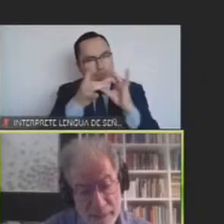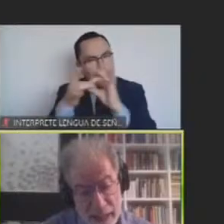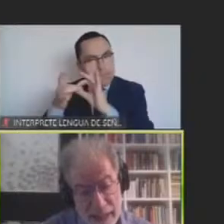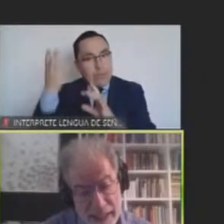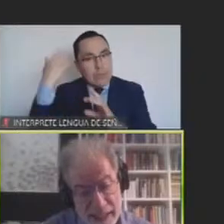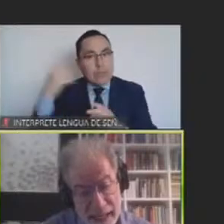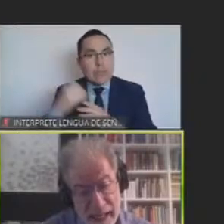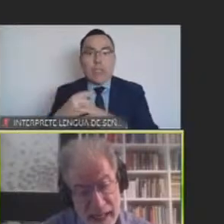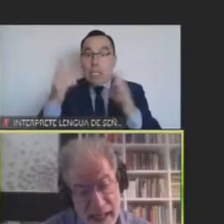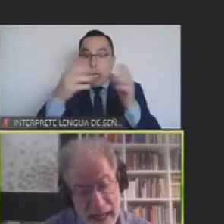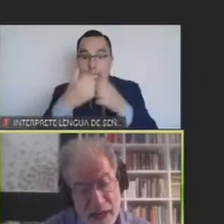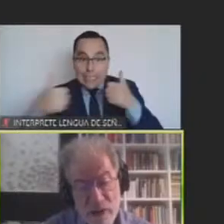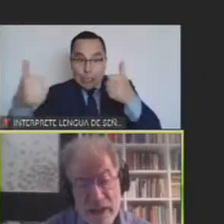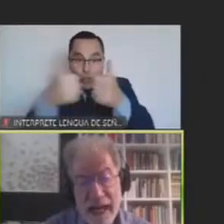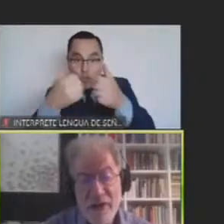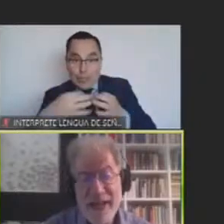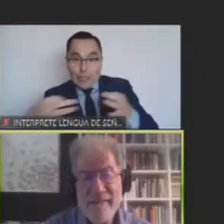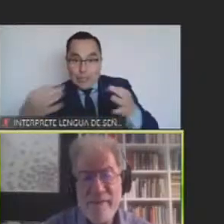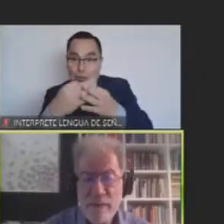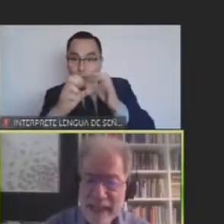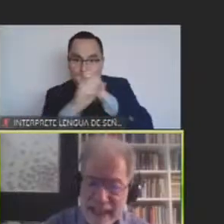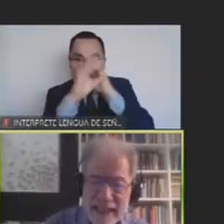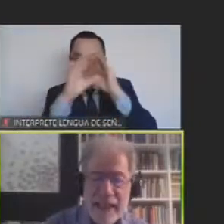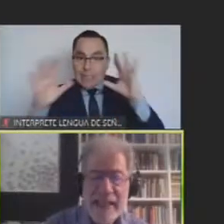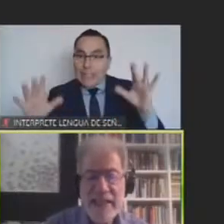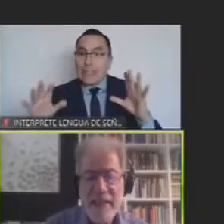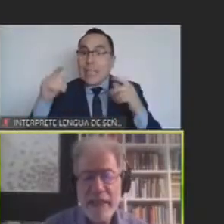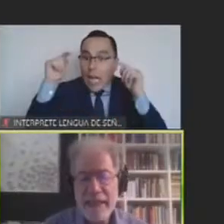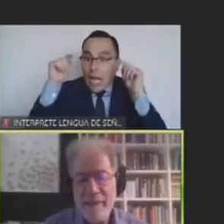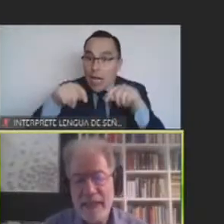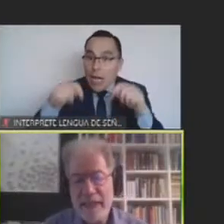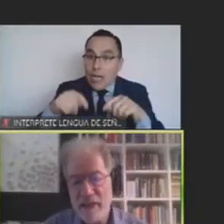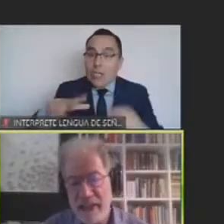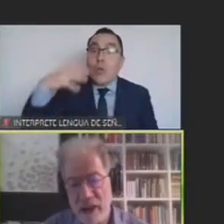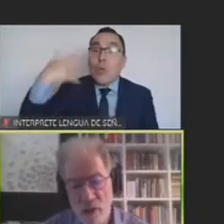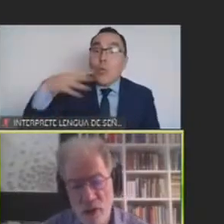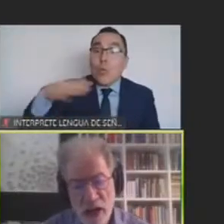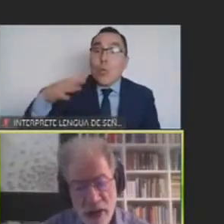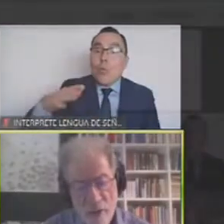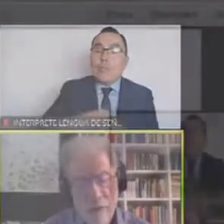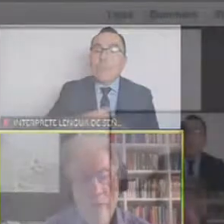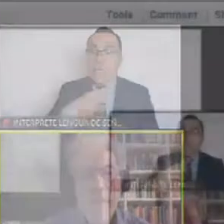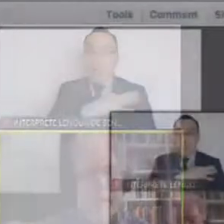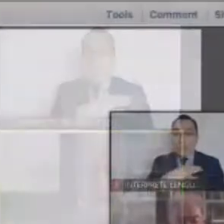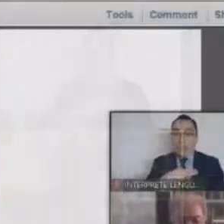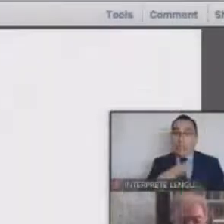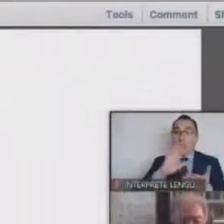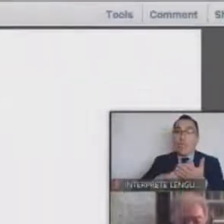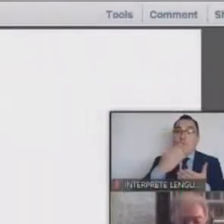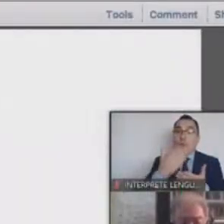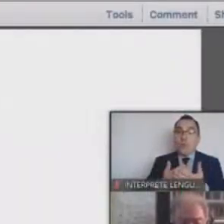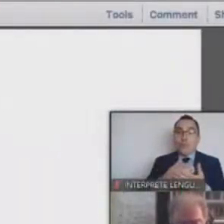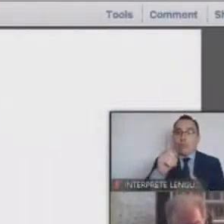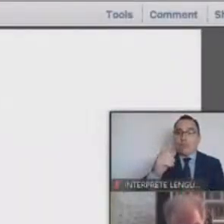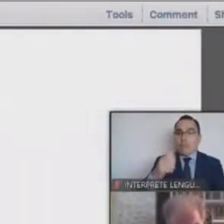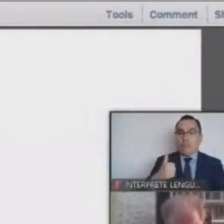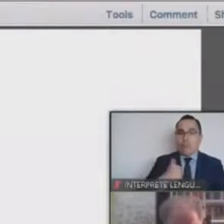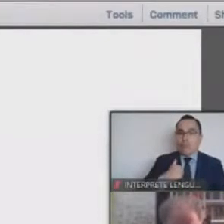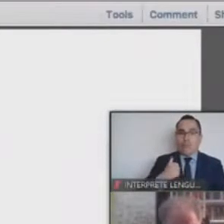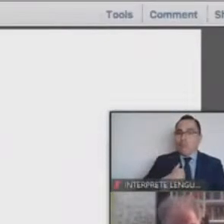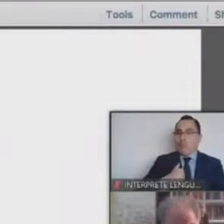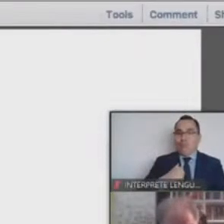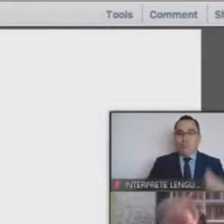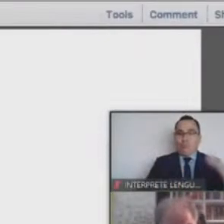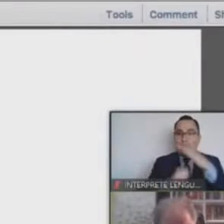para la Transparencia ha encontrado de que en forma bastante sistemática el Ministerio de Salud no ha cumplido con los requerimientos de